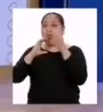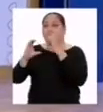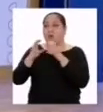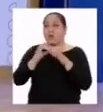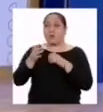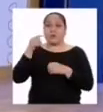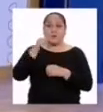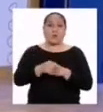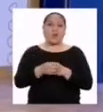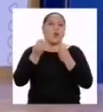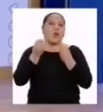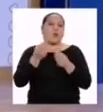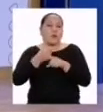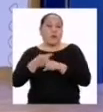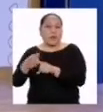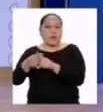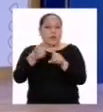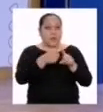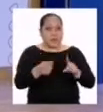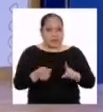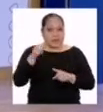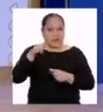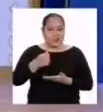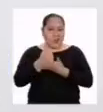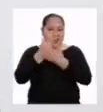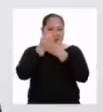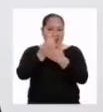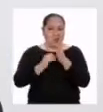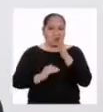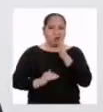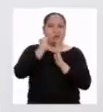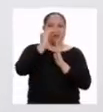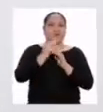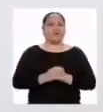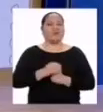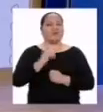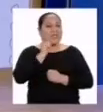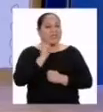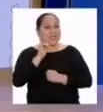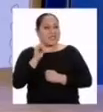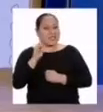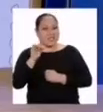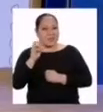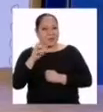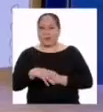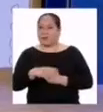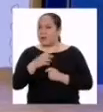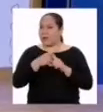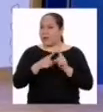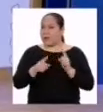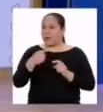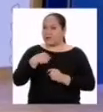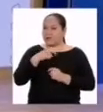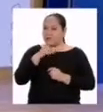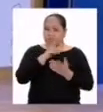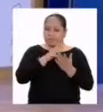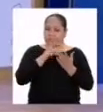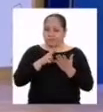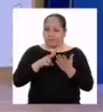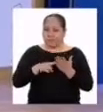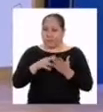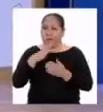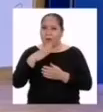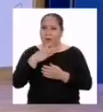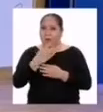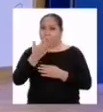conversando acerca de cómo las diferencias nos enriquecen. Así es, Jeremías. Sin embargo, por lo que estuvimos hablando